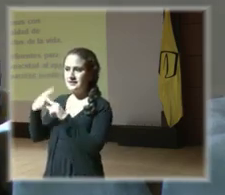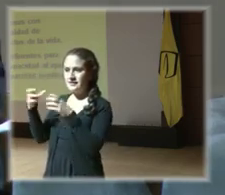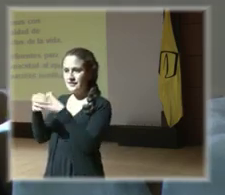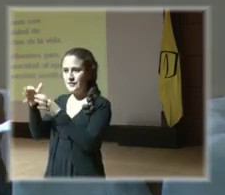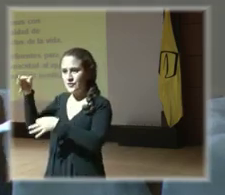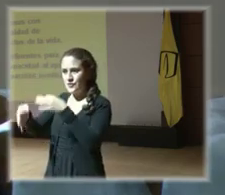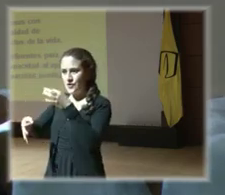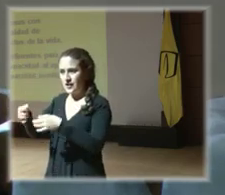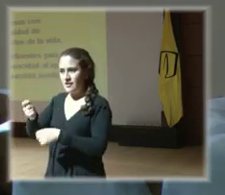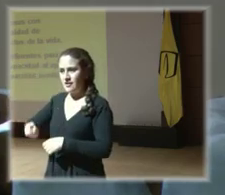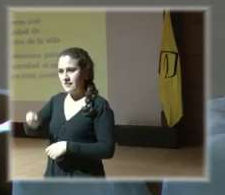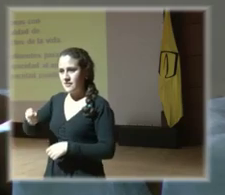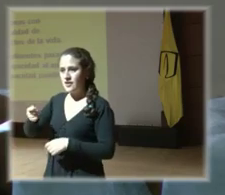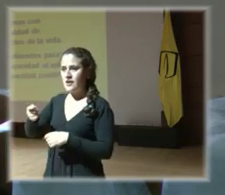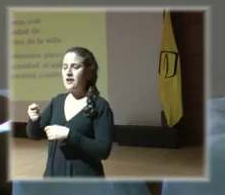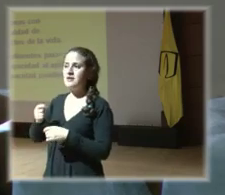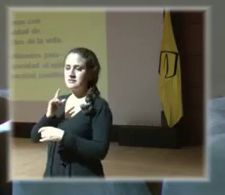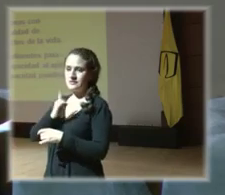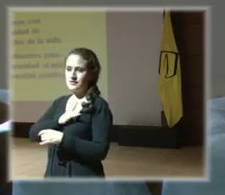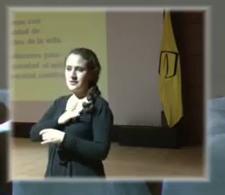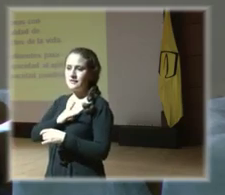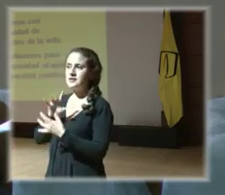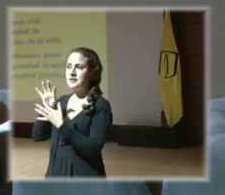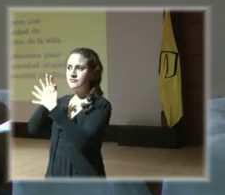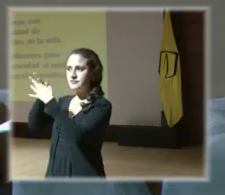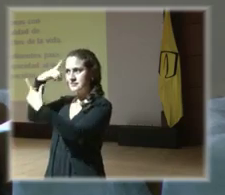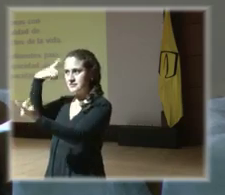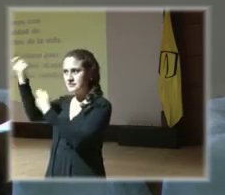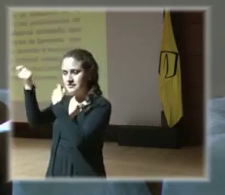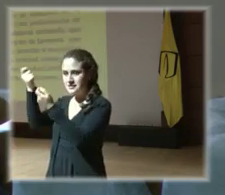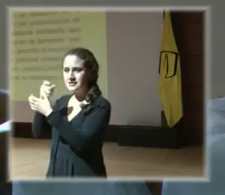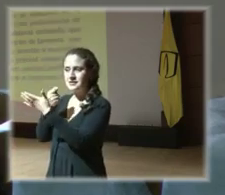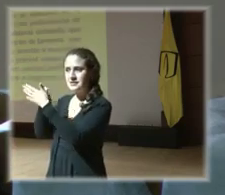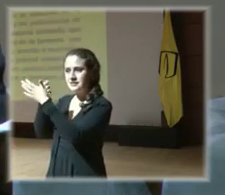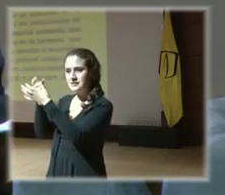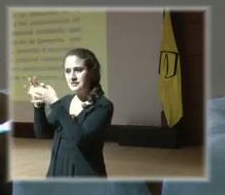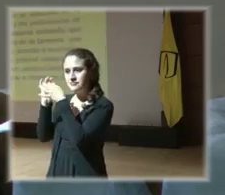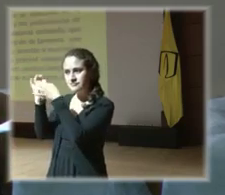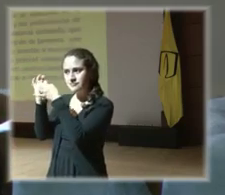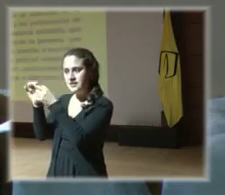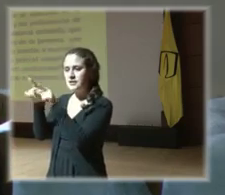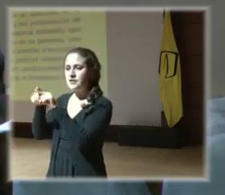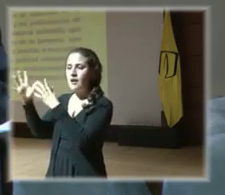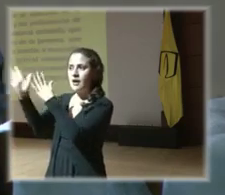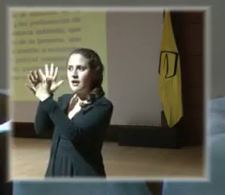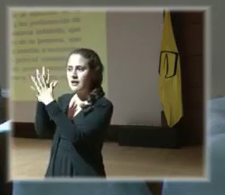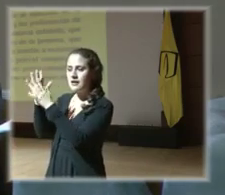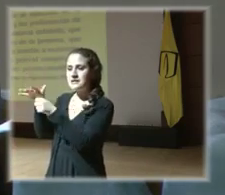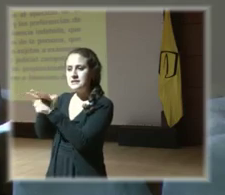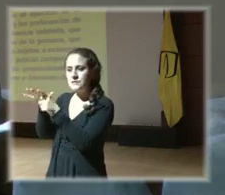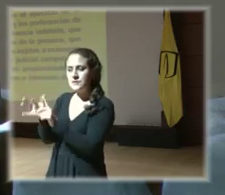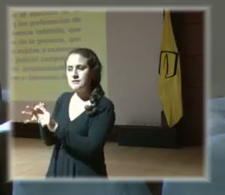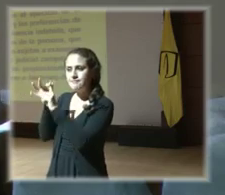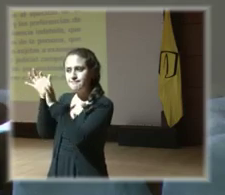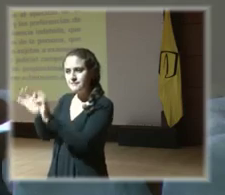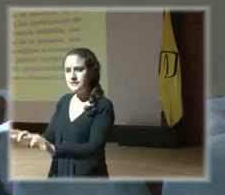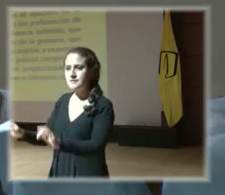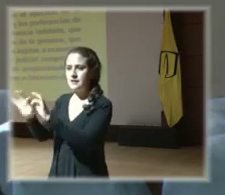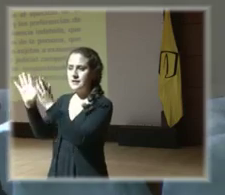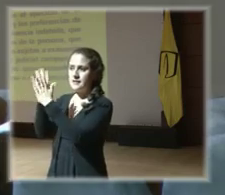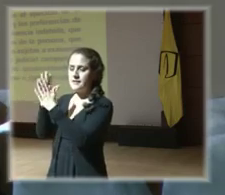jurídicas en, digamos, lo que es la litigación estratégica, ¿no? De tratar de llegar con aquellos casos importantes,